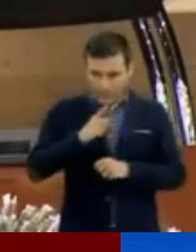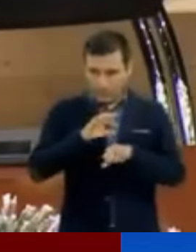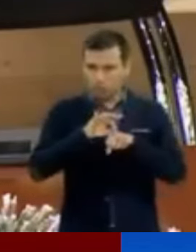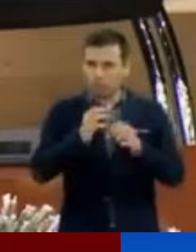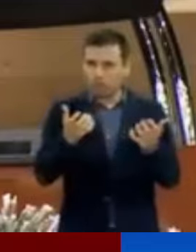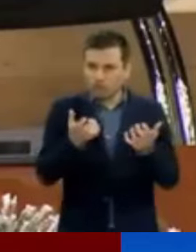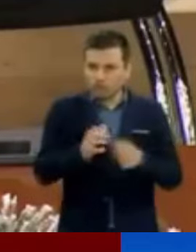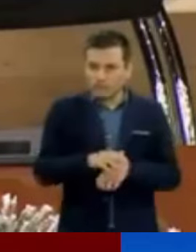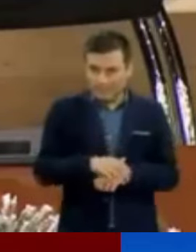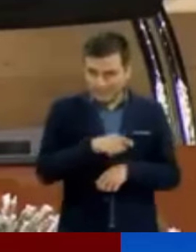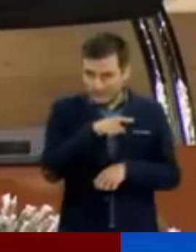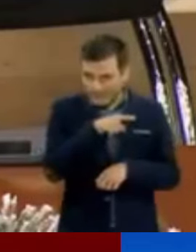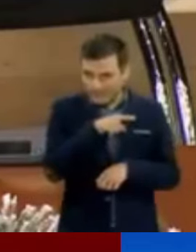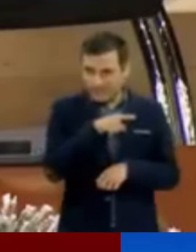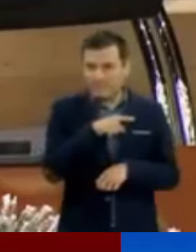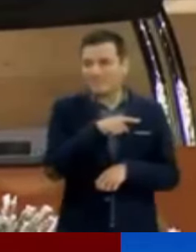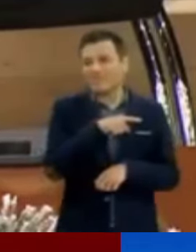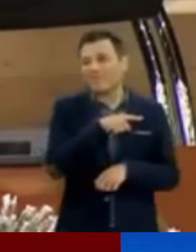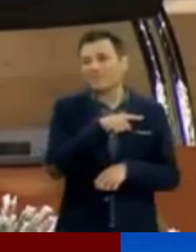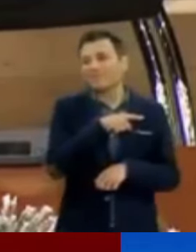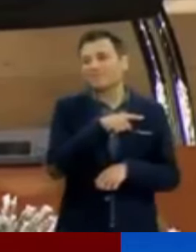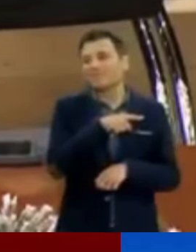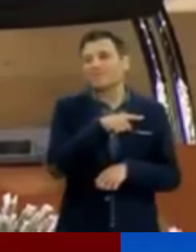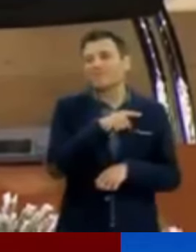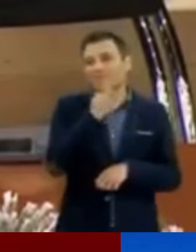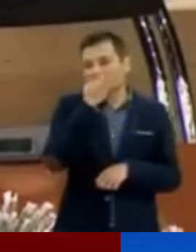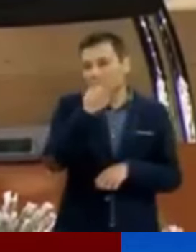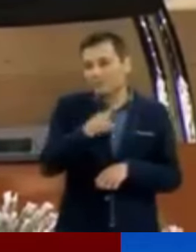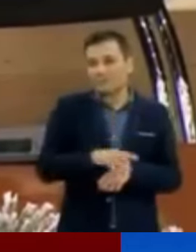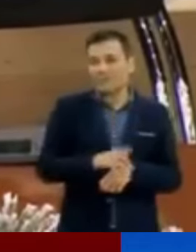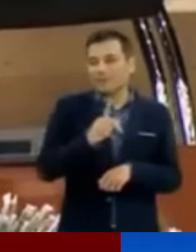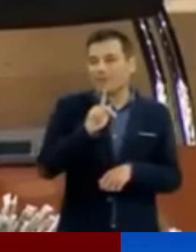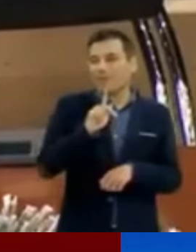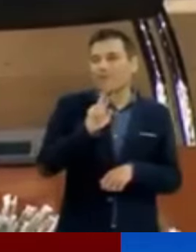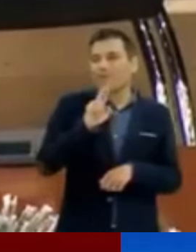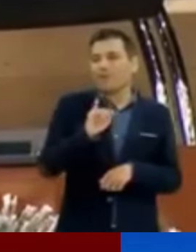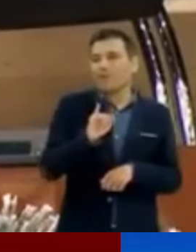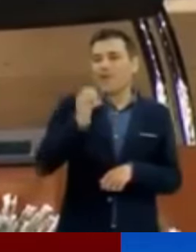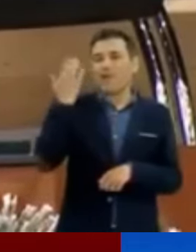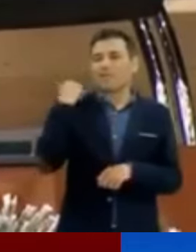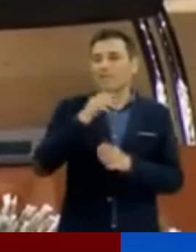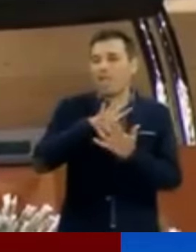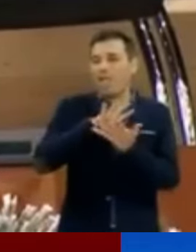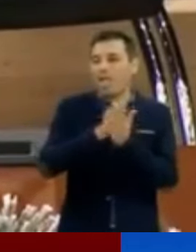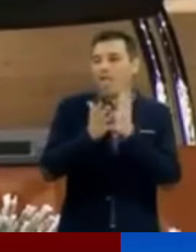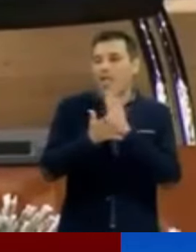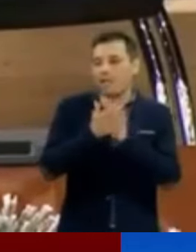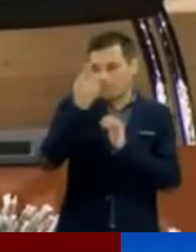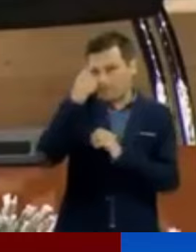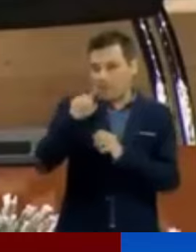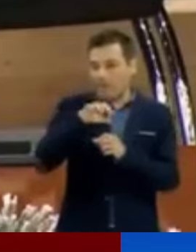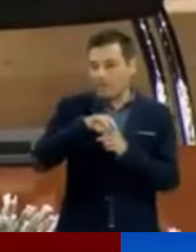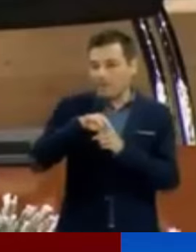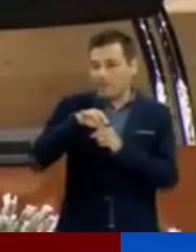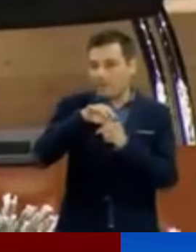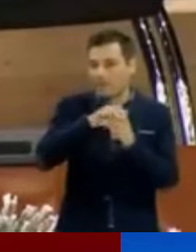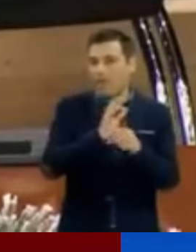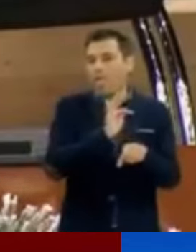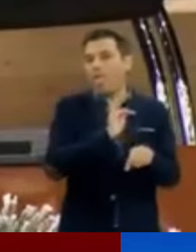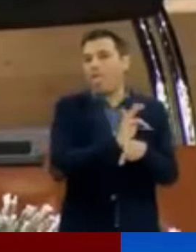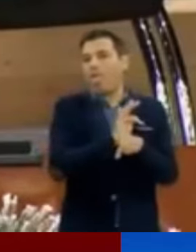de jure en los hechos, han estado vinculados con el PRI en todas las votaciones que le hacen daño al